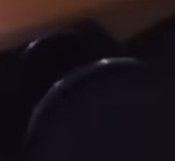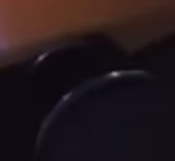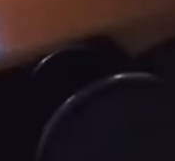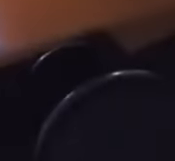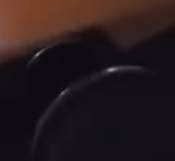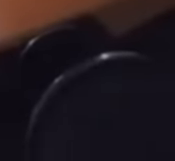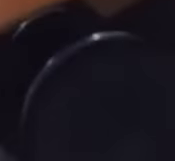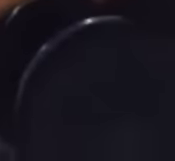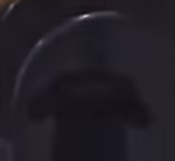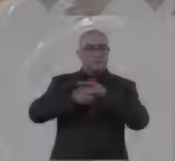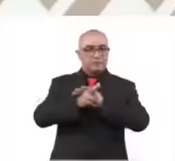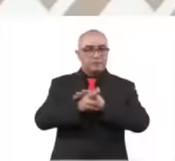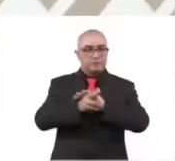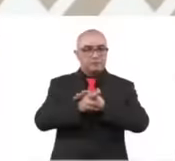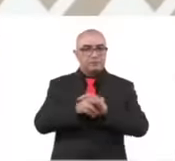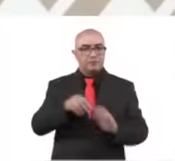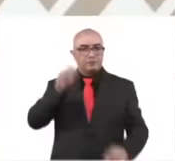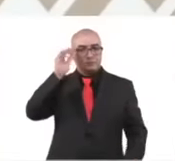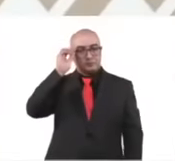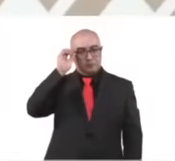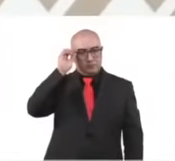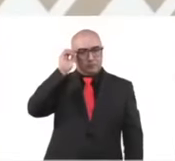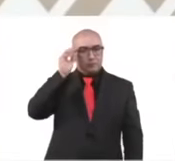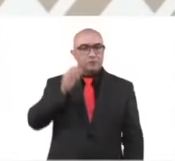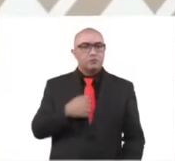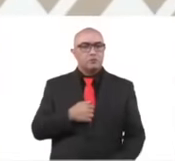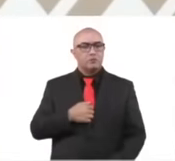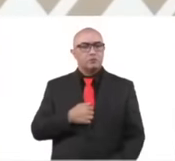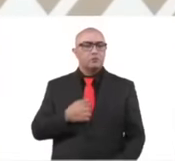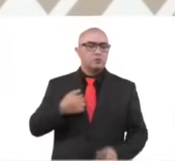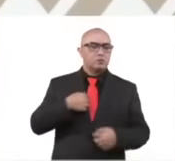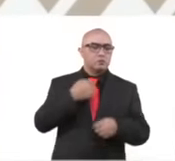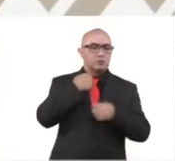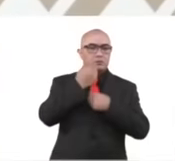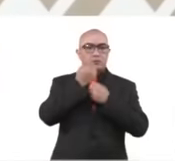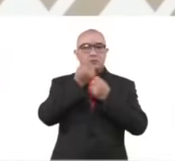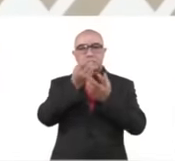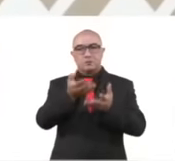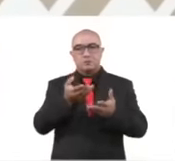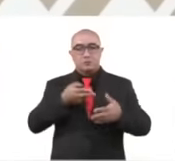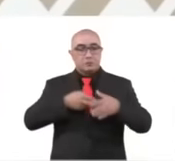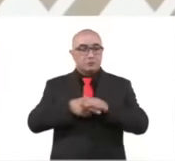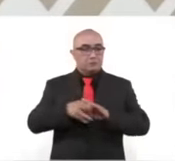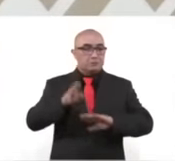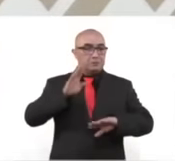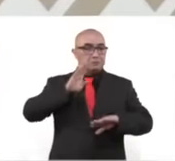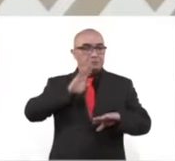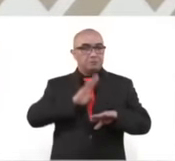seguro, mejor del que recibimos. Yo quiero decir que el metro, más que